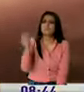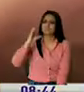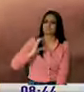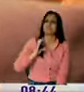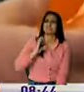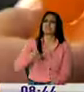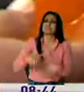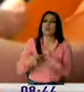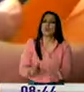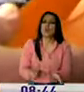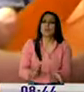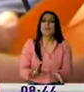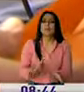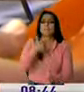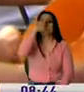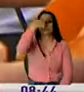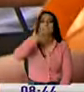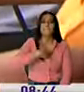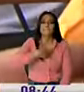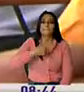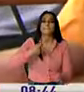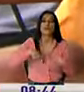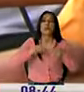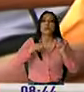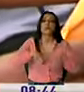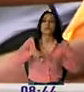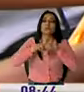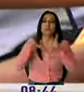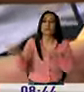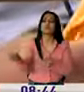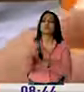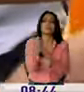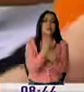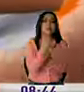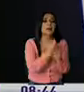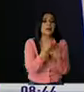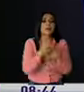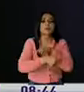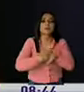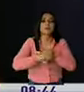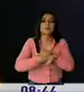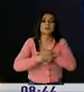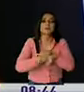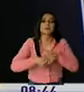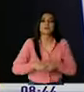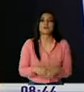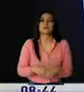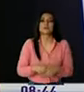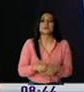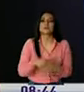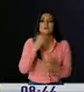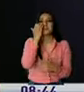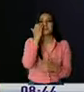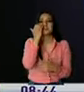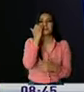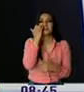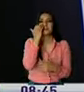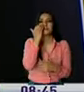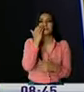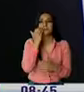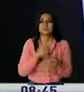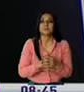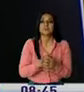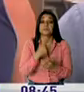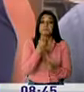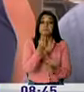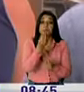dinero a un supuesto contratista que ofreció trabajos en Galápagos. Llegó la información que nosotros, o